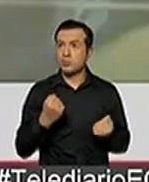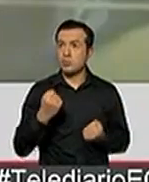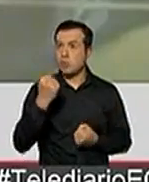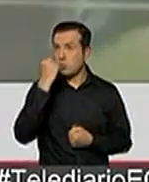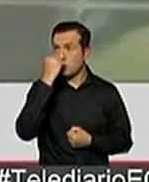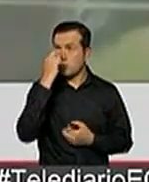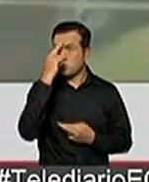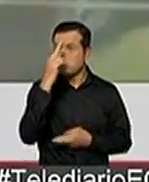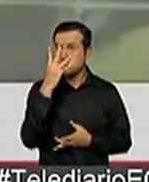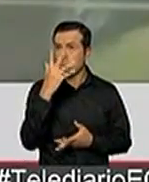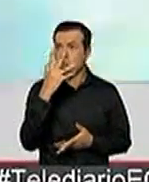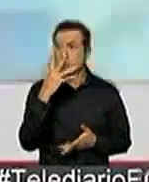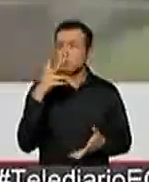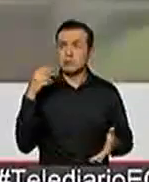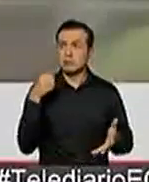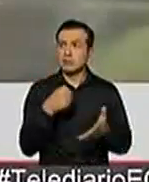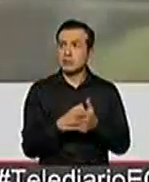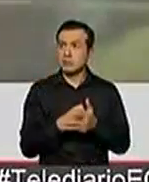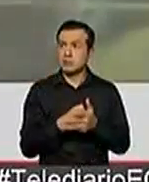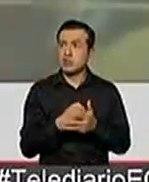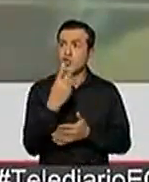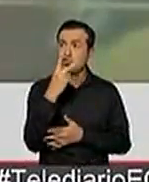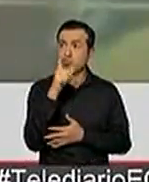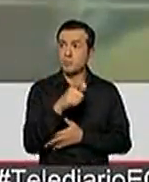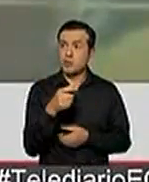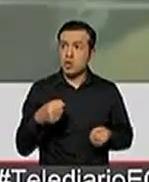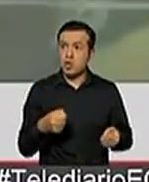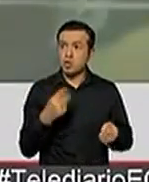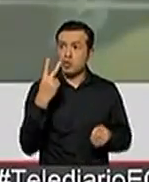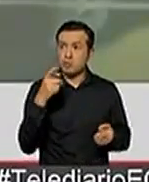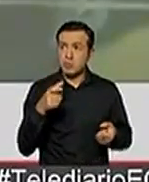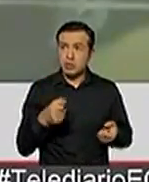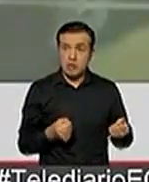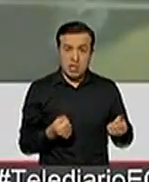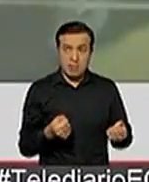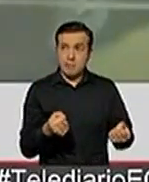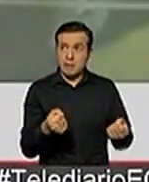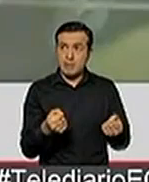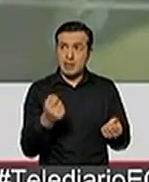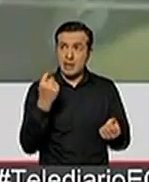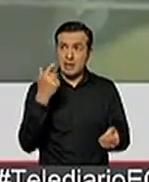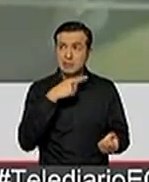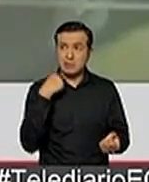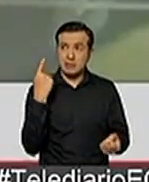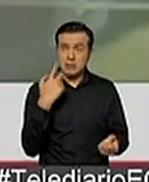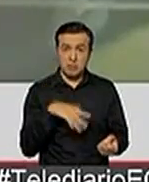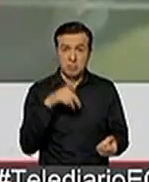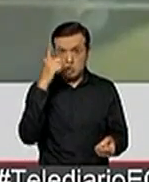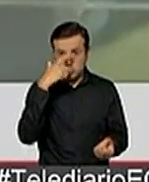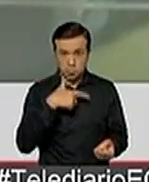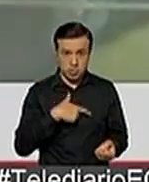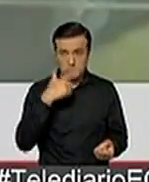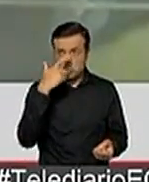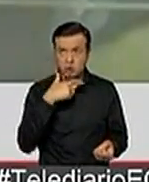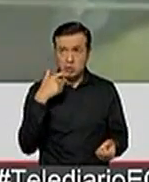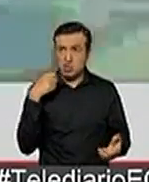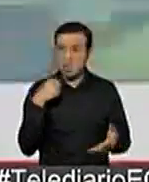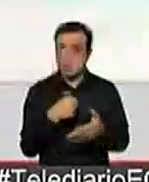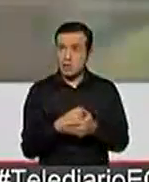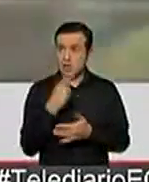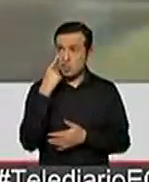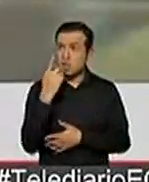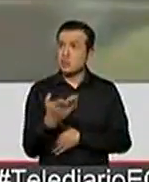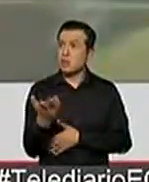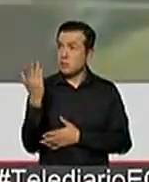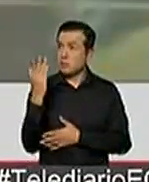semáforo en rojo y que por poco atropella a una pareja que empujaba un coche de bebé. La policía dijo que el conductor del vehículo, que excedía la velocidad